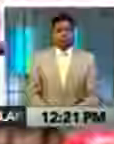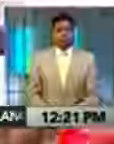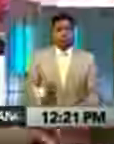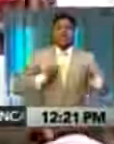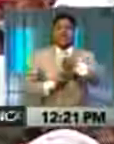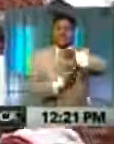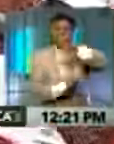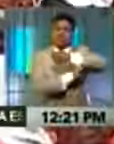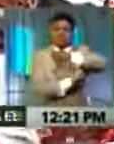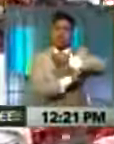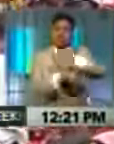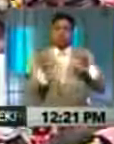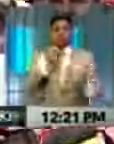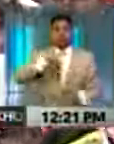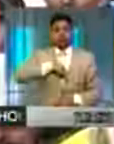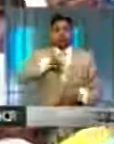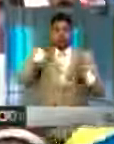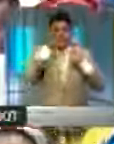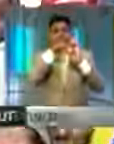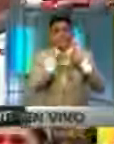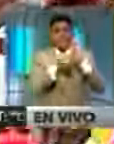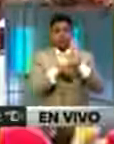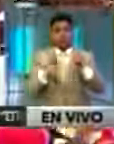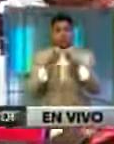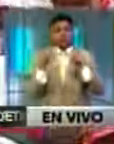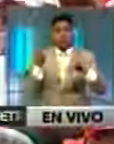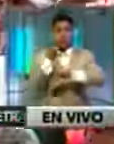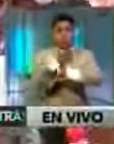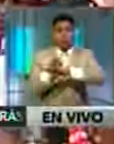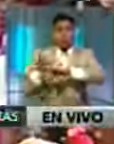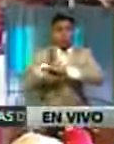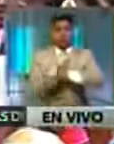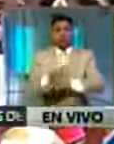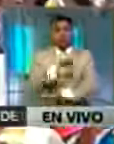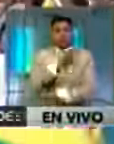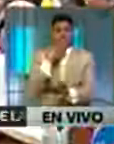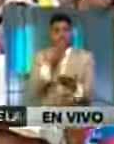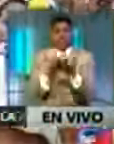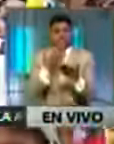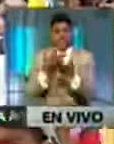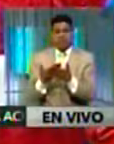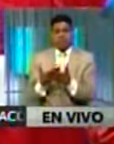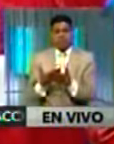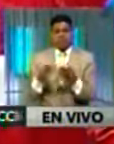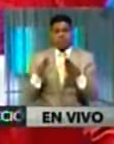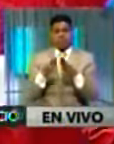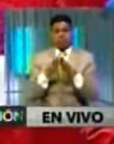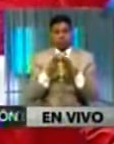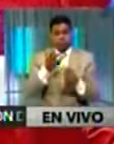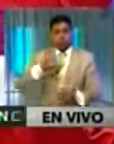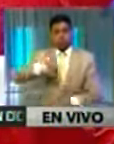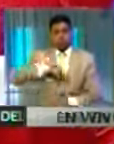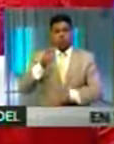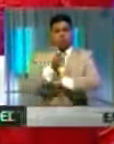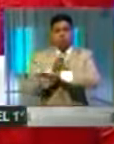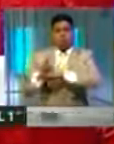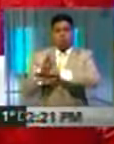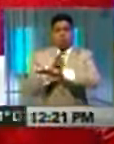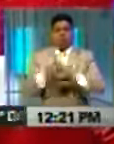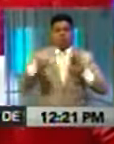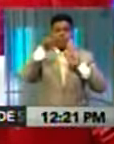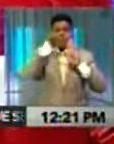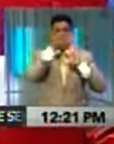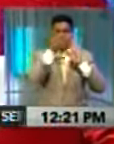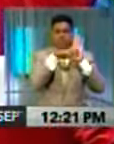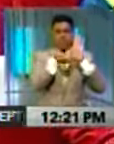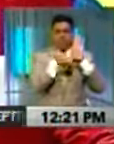Respaldamos las medidas del gobierno. Exigimos al gobierno las medidas. Porque la primera